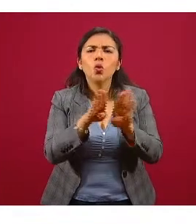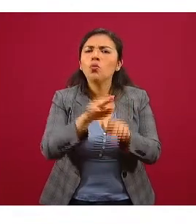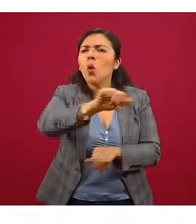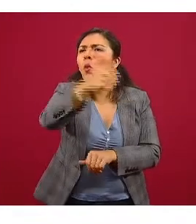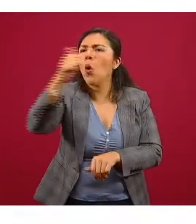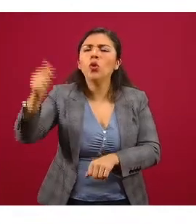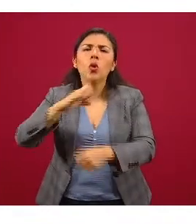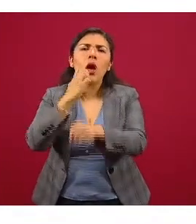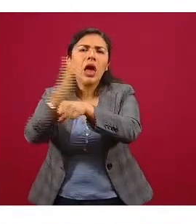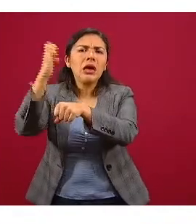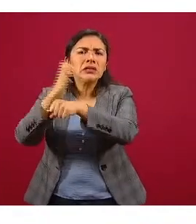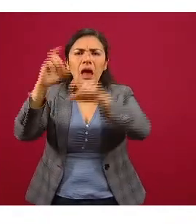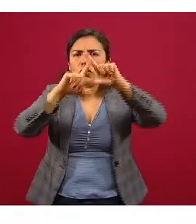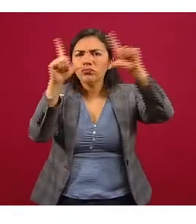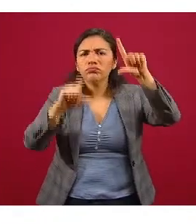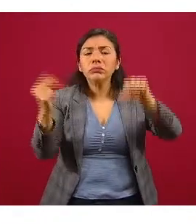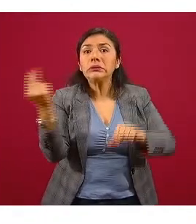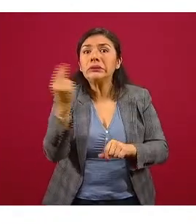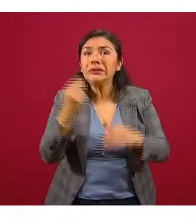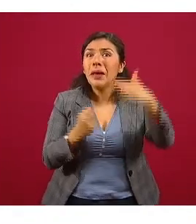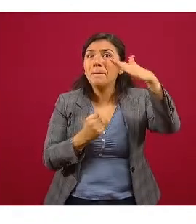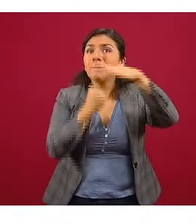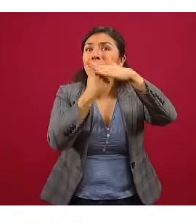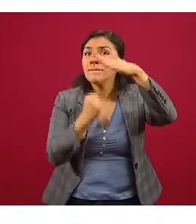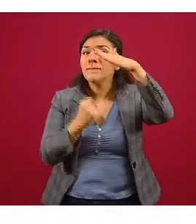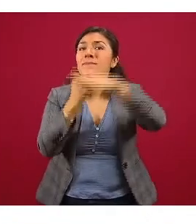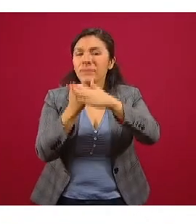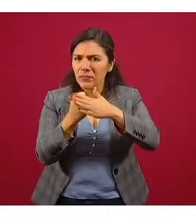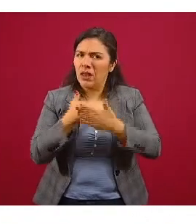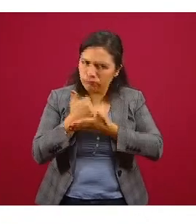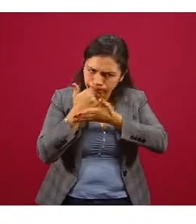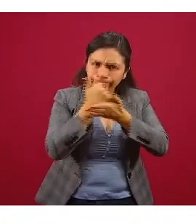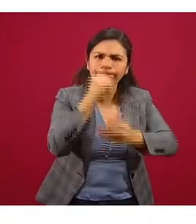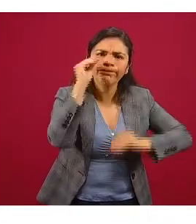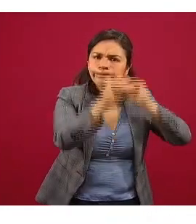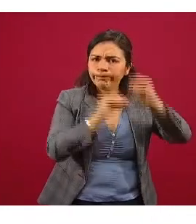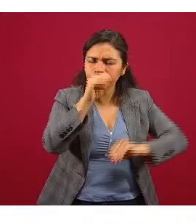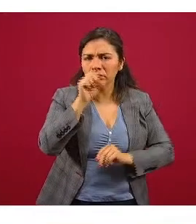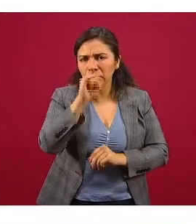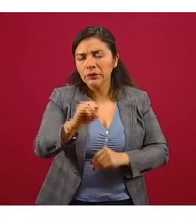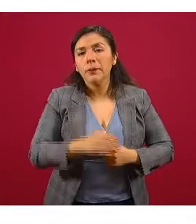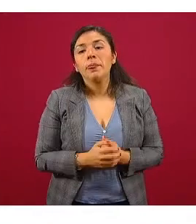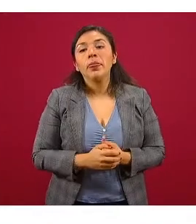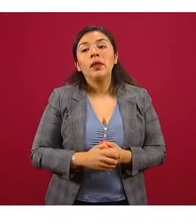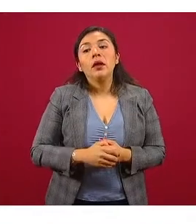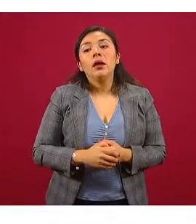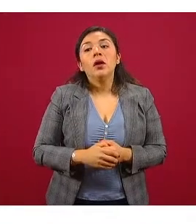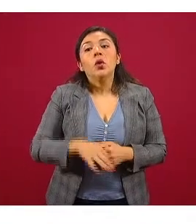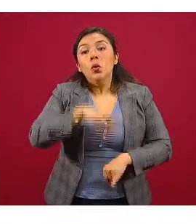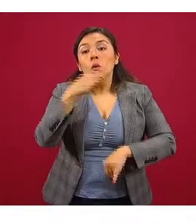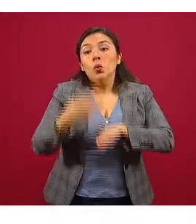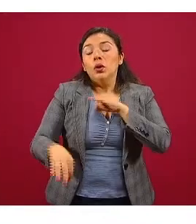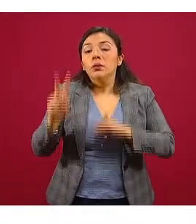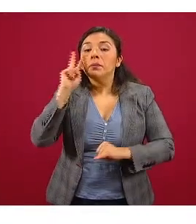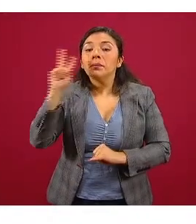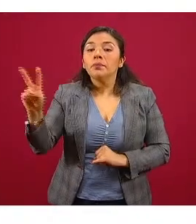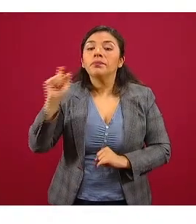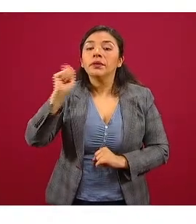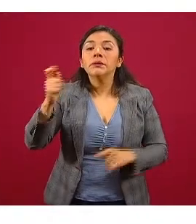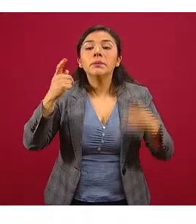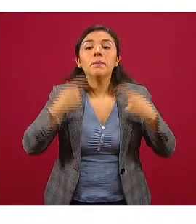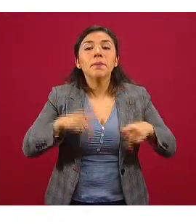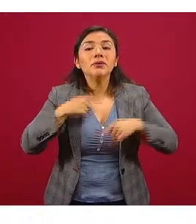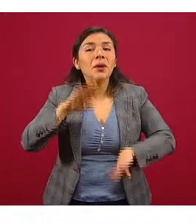para cualquier entidad federativa que se acerque al límite de ocupación necesario. Y terminamos con la última, que es las